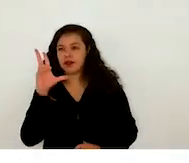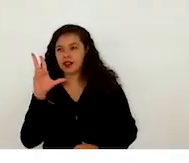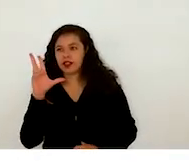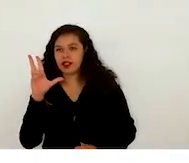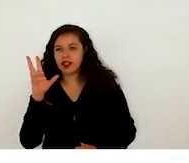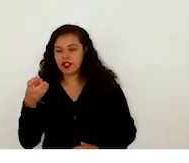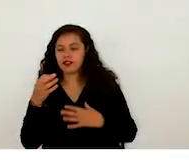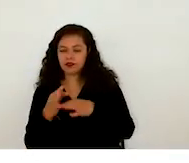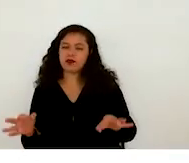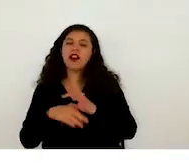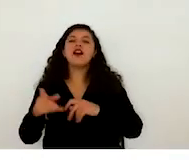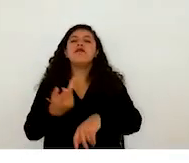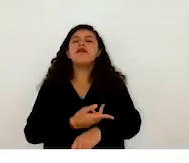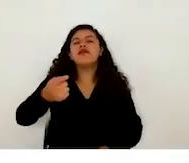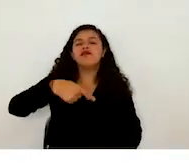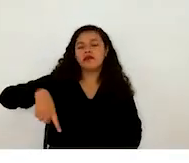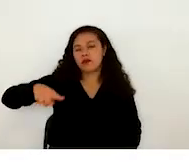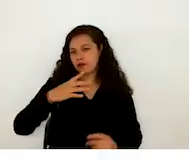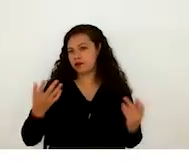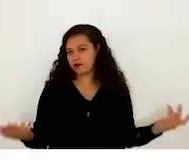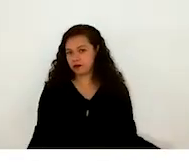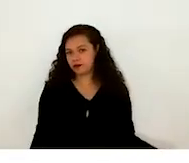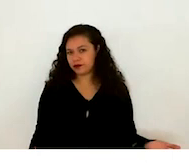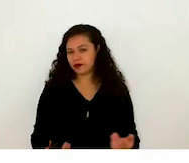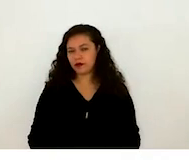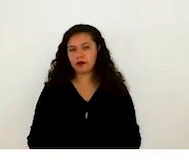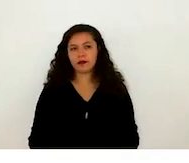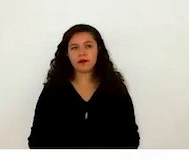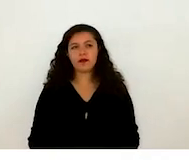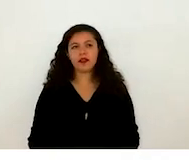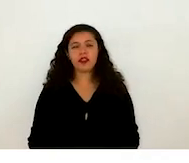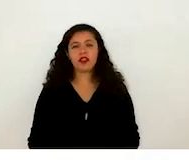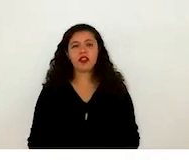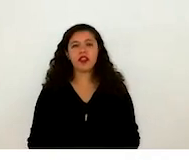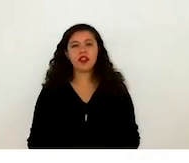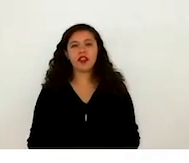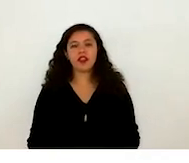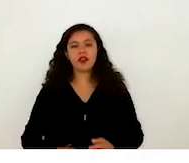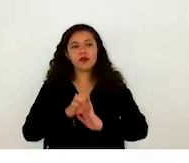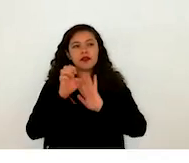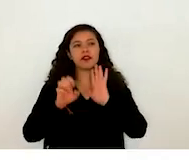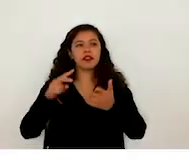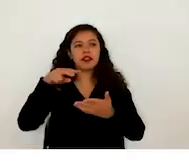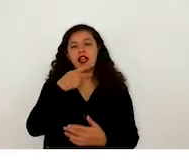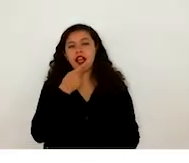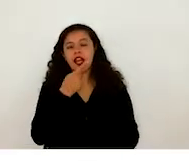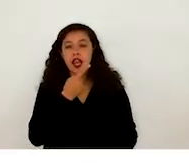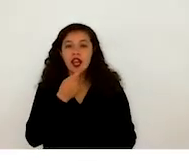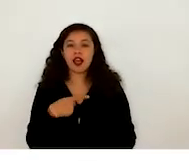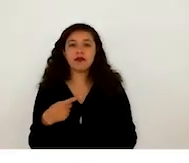pasa a ustedes cuando una persona está frente a ustedes y les está hablando y la persona está